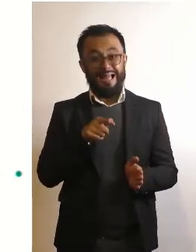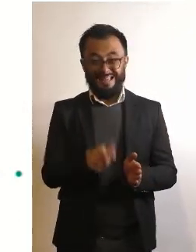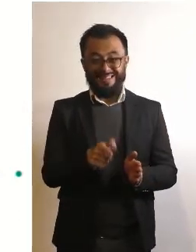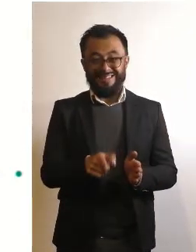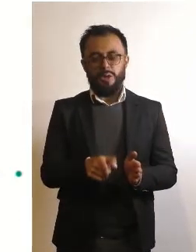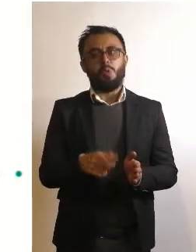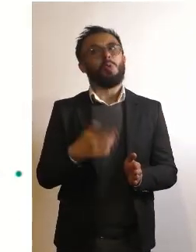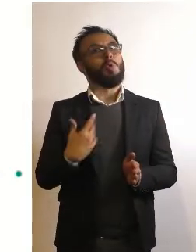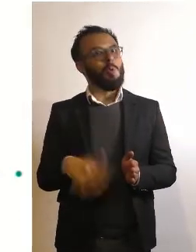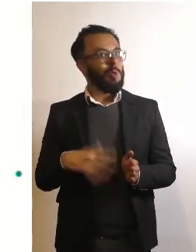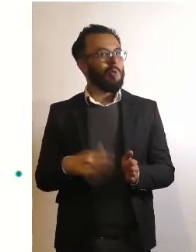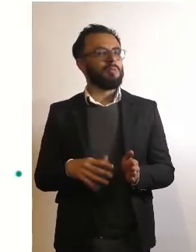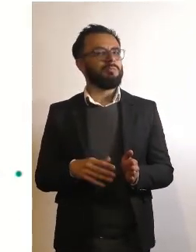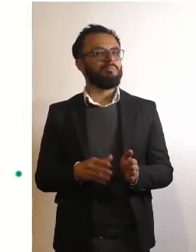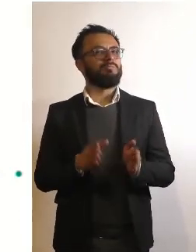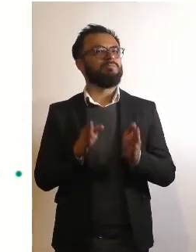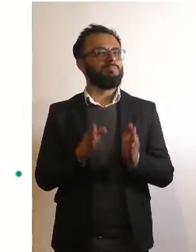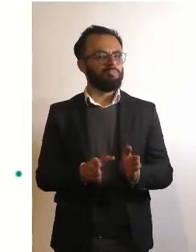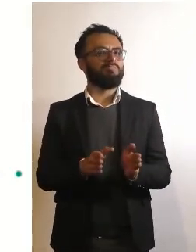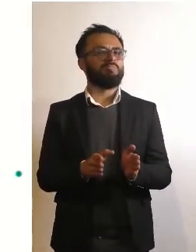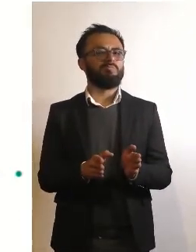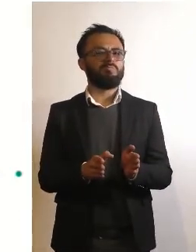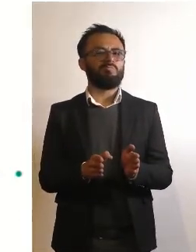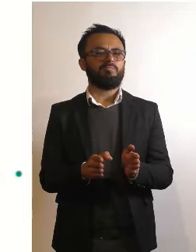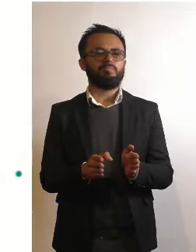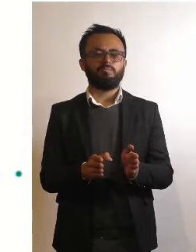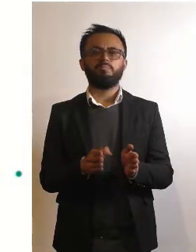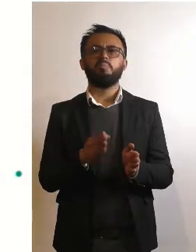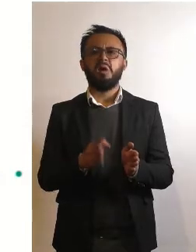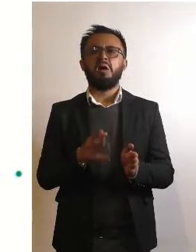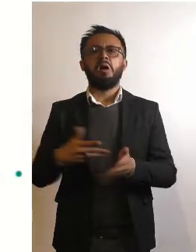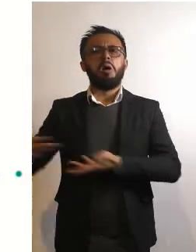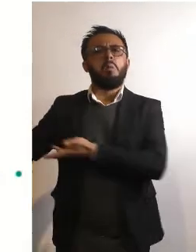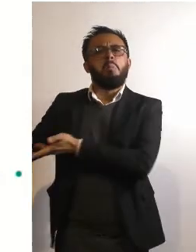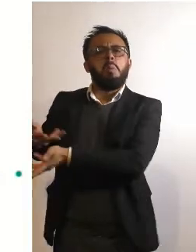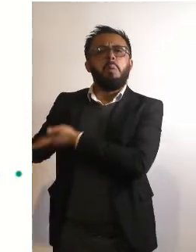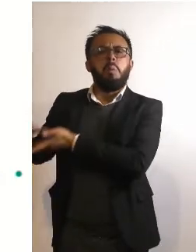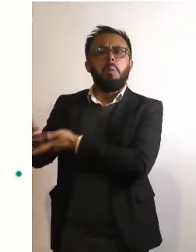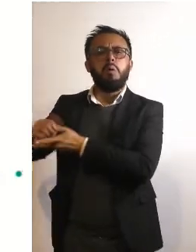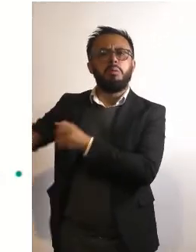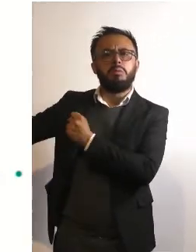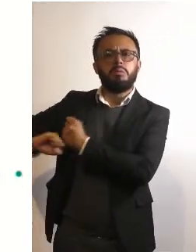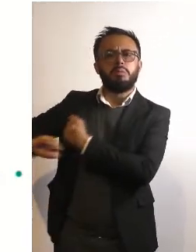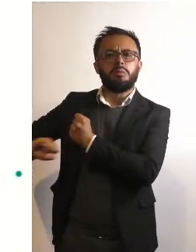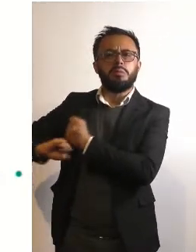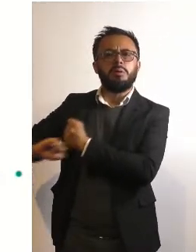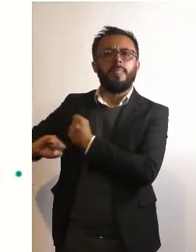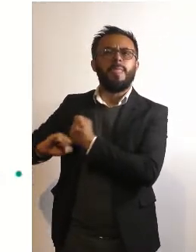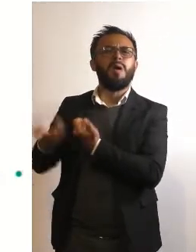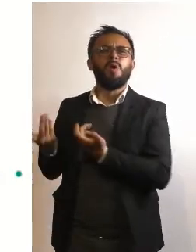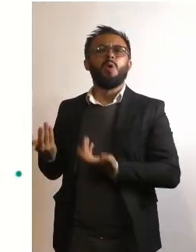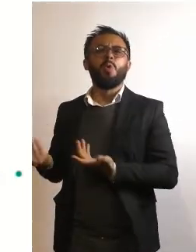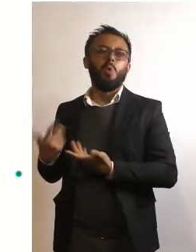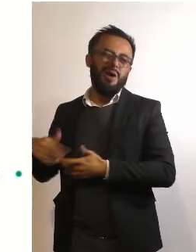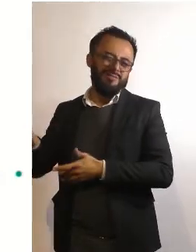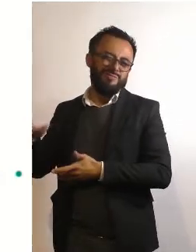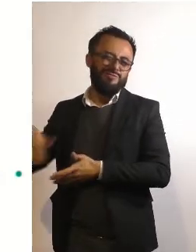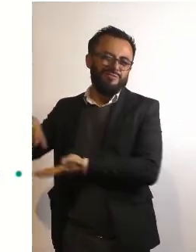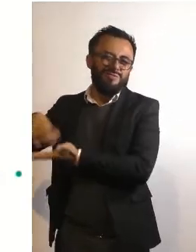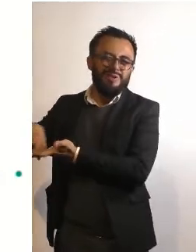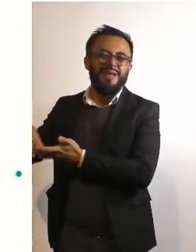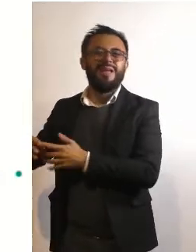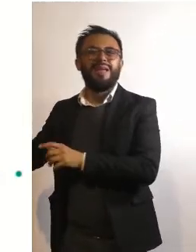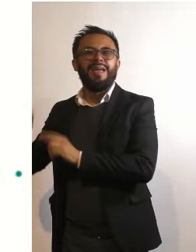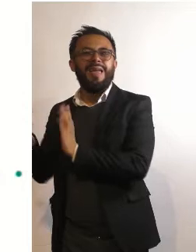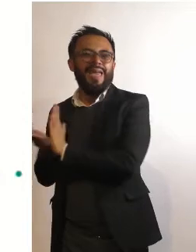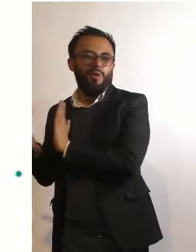una participación muy importante, colaboración por parte de la División de Educación Virtual y a Distancia y de la Coordinación